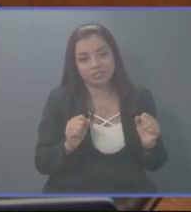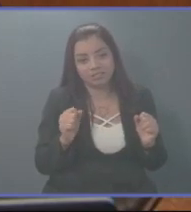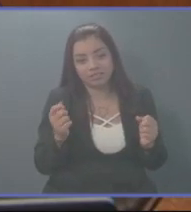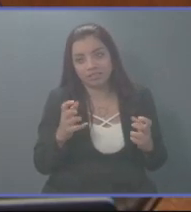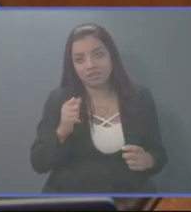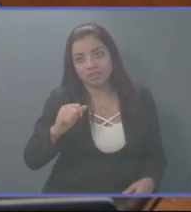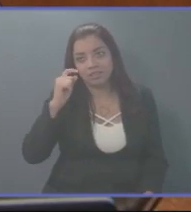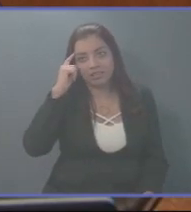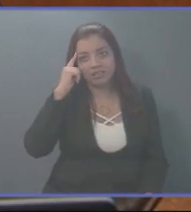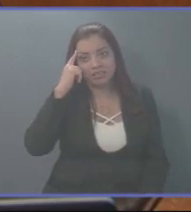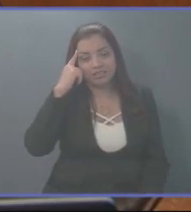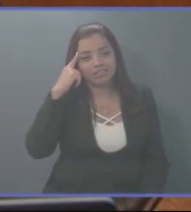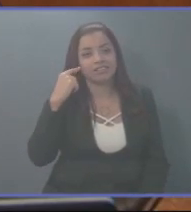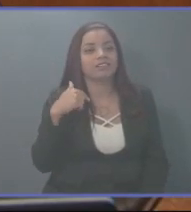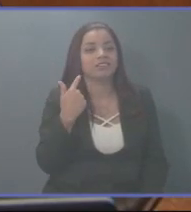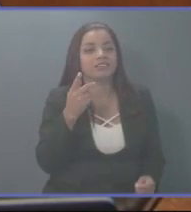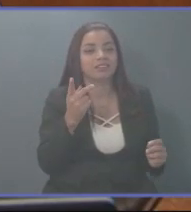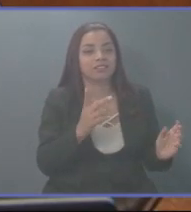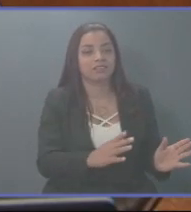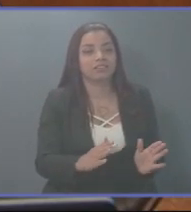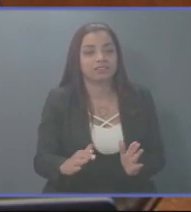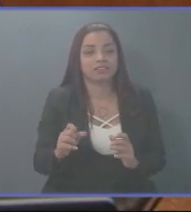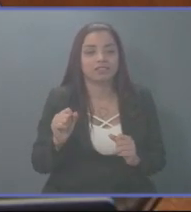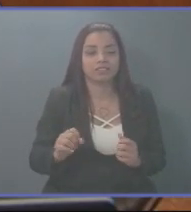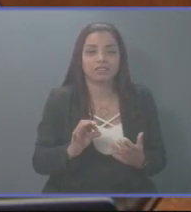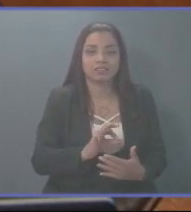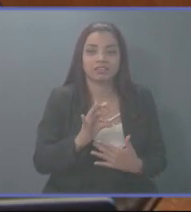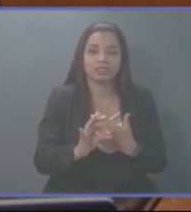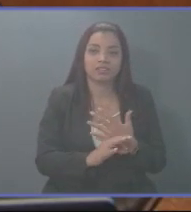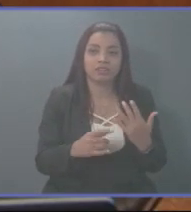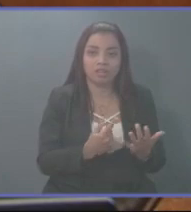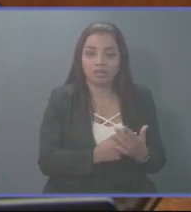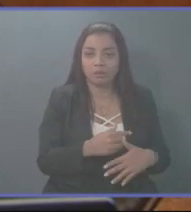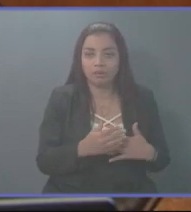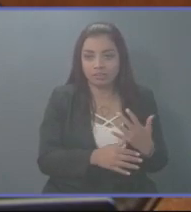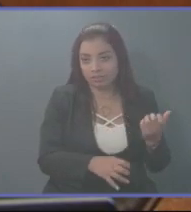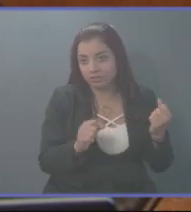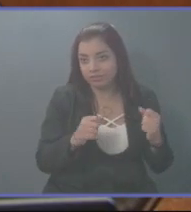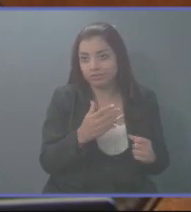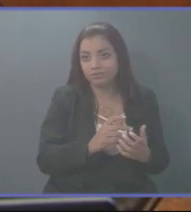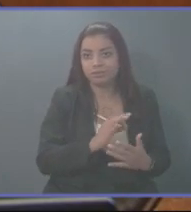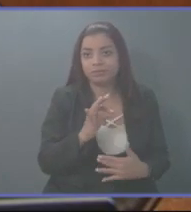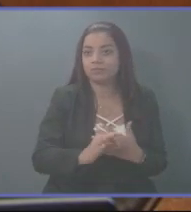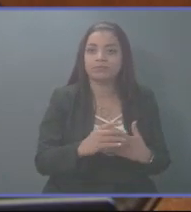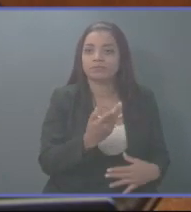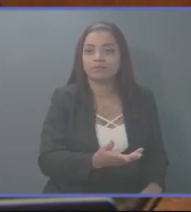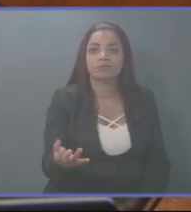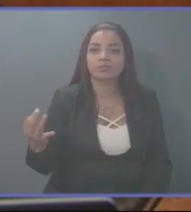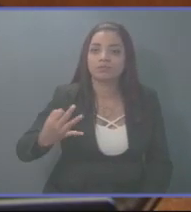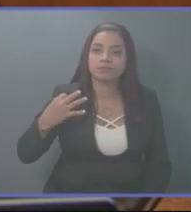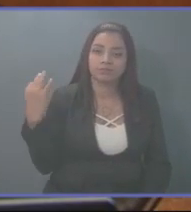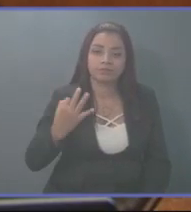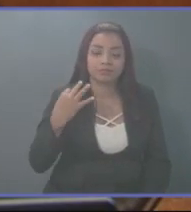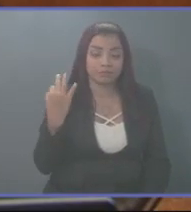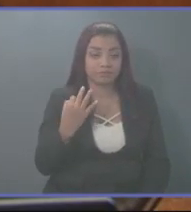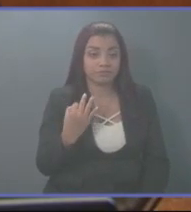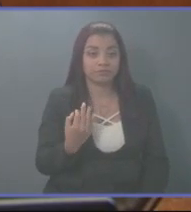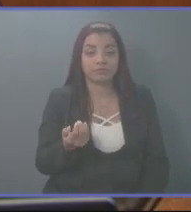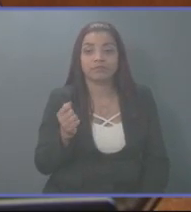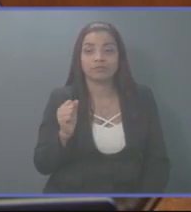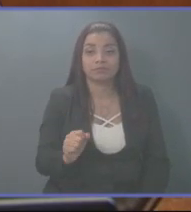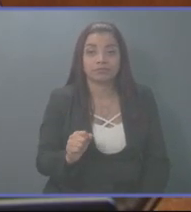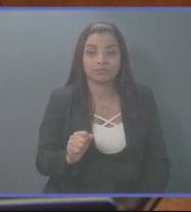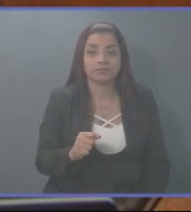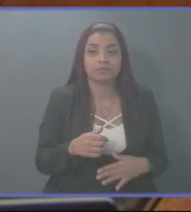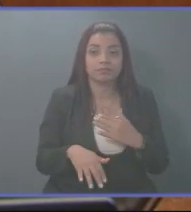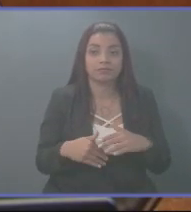políticas, planes o programas que sean necesarios para evitar su ocurrencia.